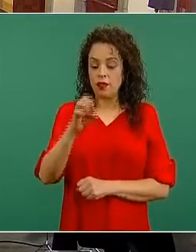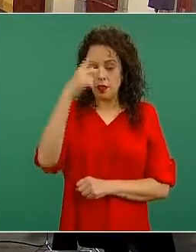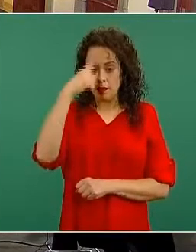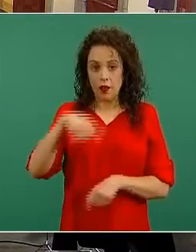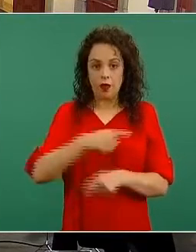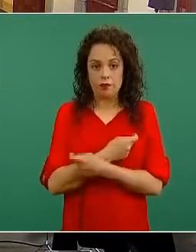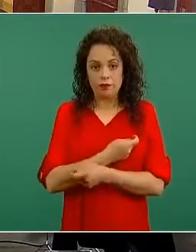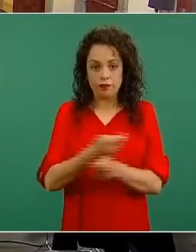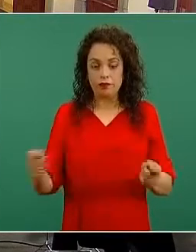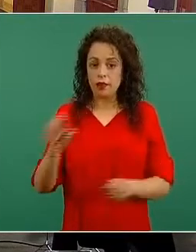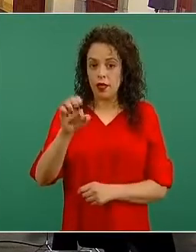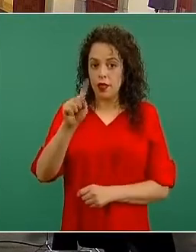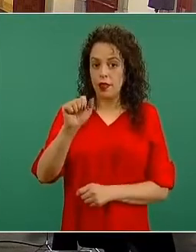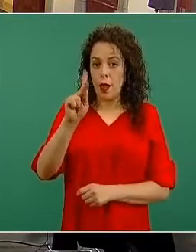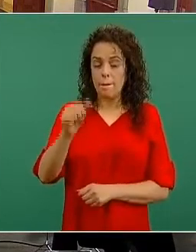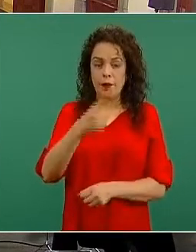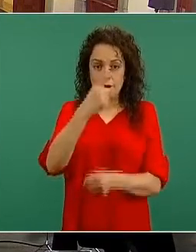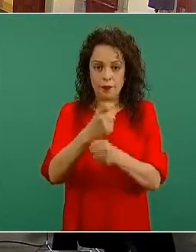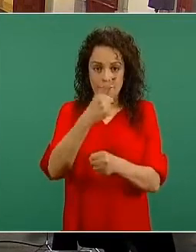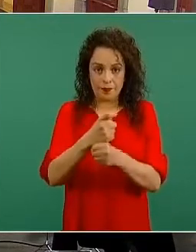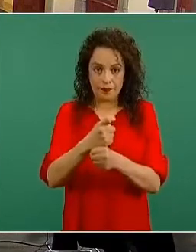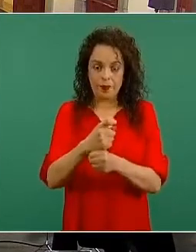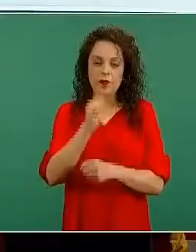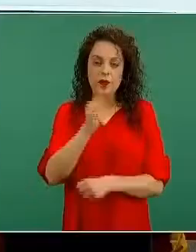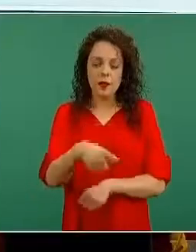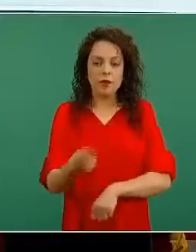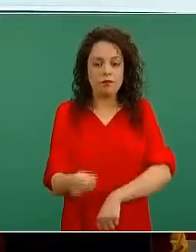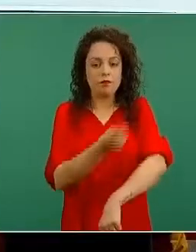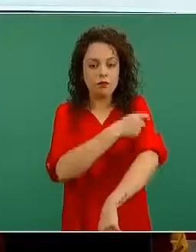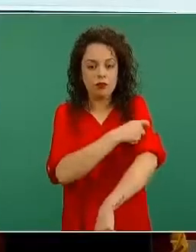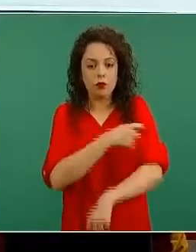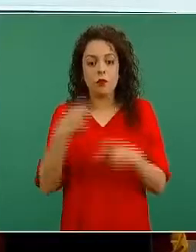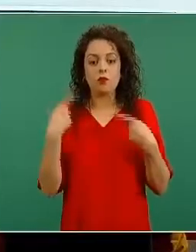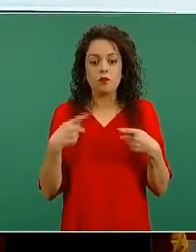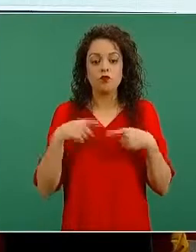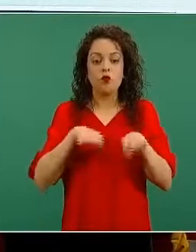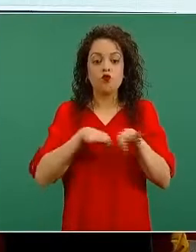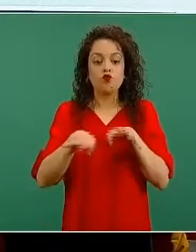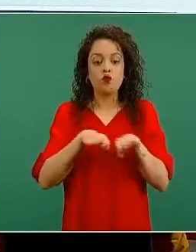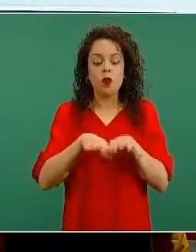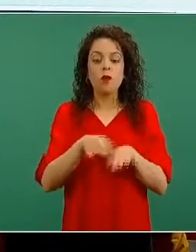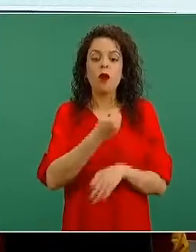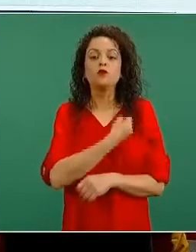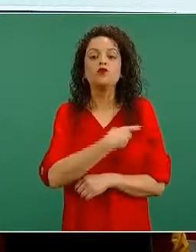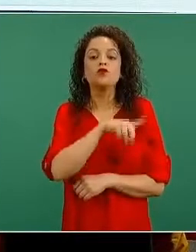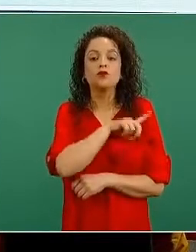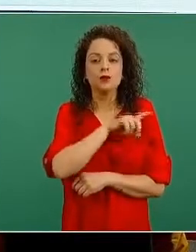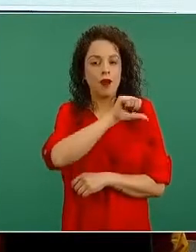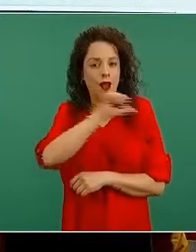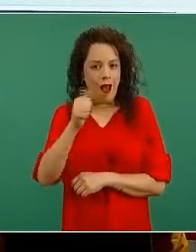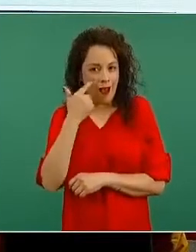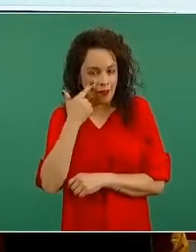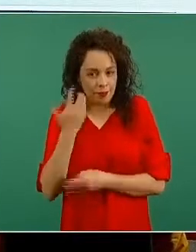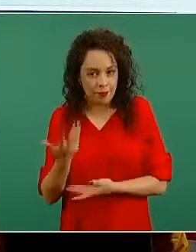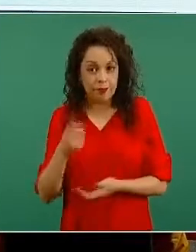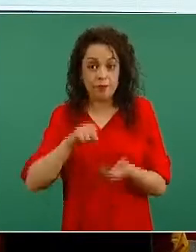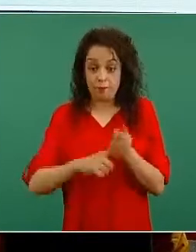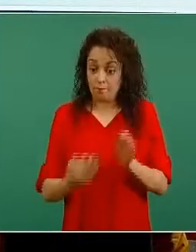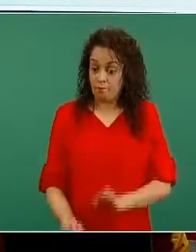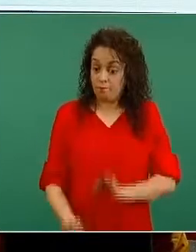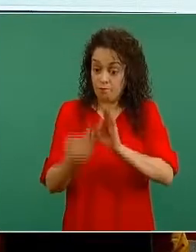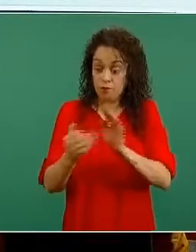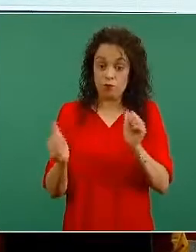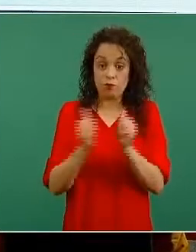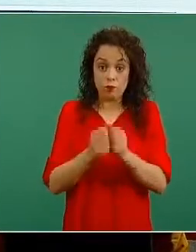etapa 1. La etapa 1 es la vacunación de el personal de salud de primera línea, quienes